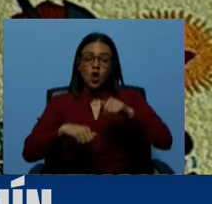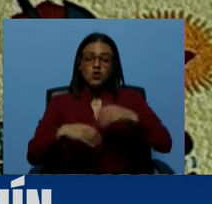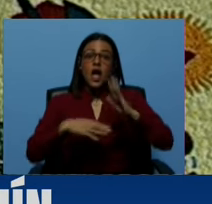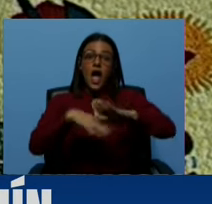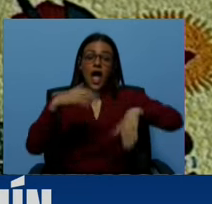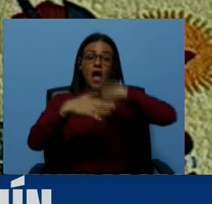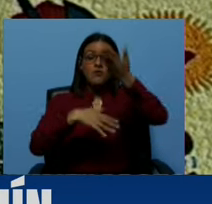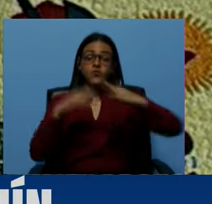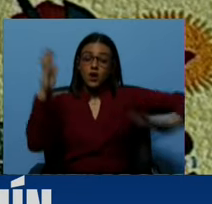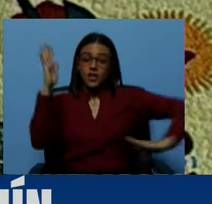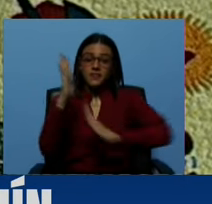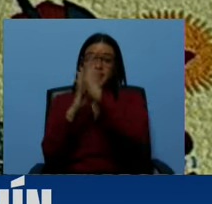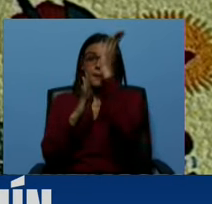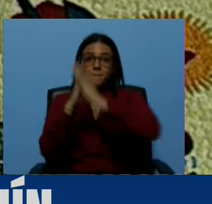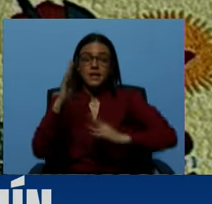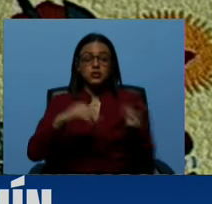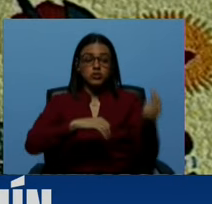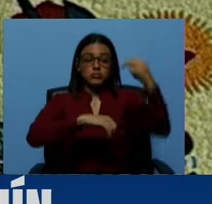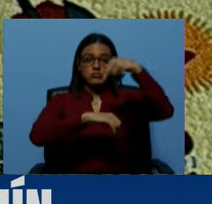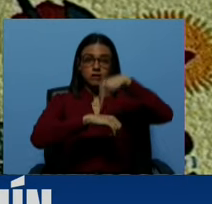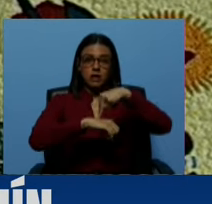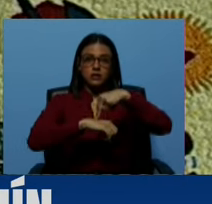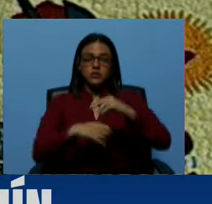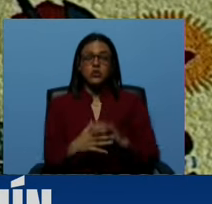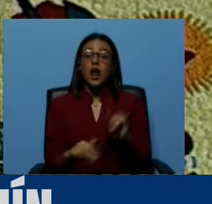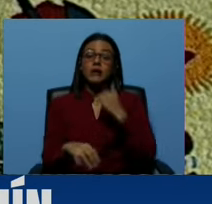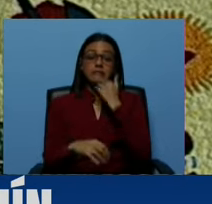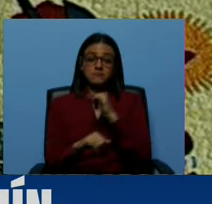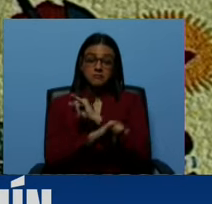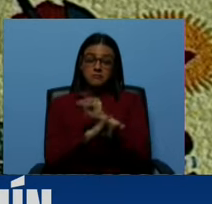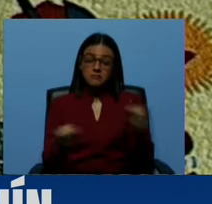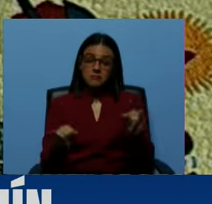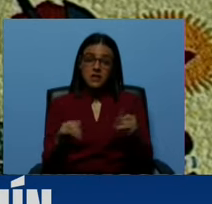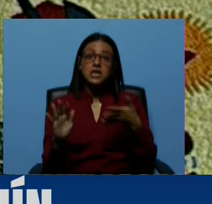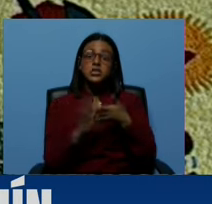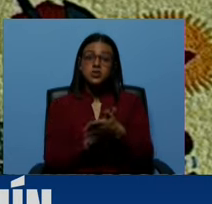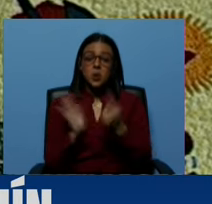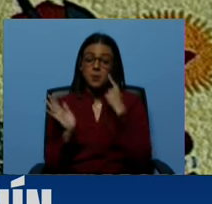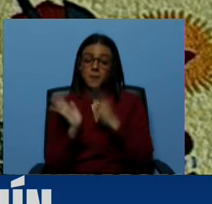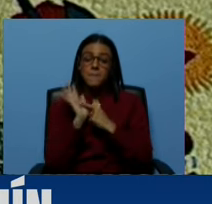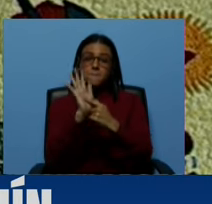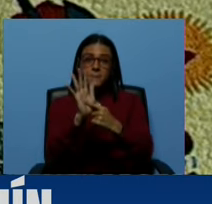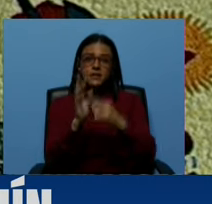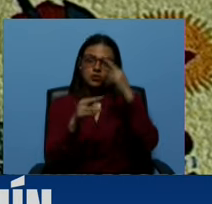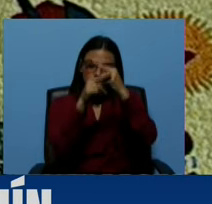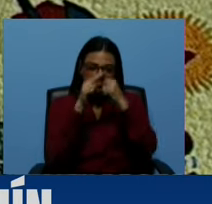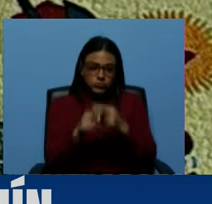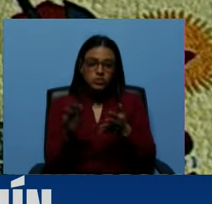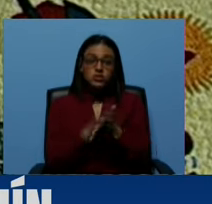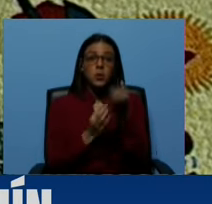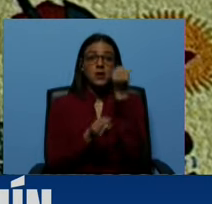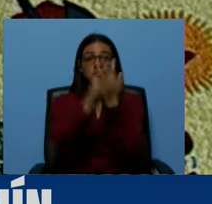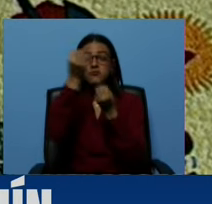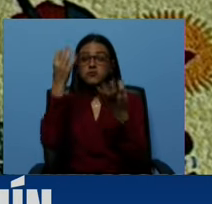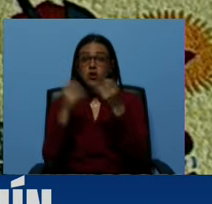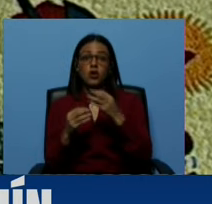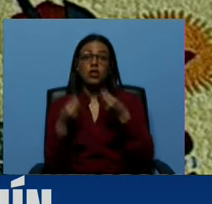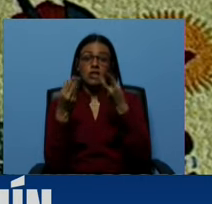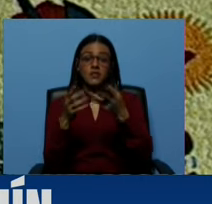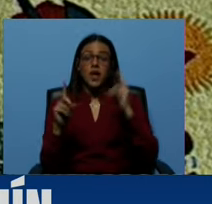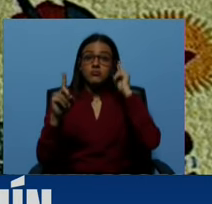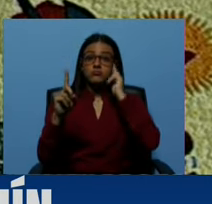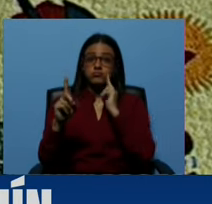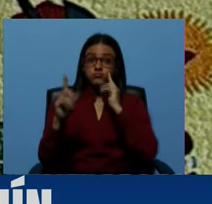del Panteón Nacional, una vez que ha concluido la presentación de la ofrenda floral ante el mausoleo del libertador